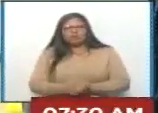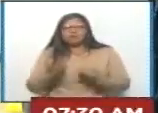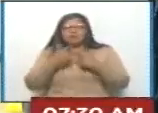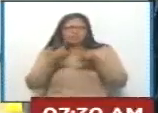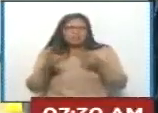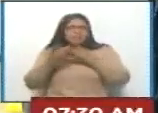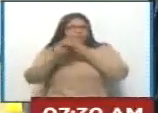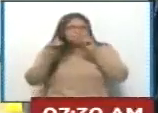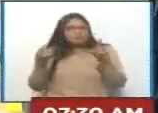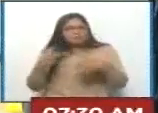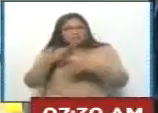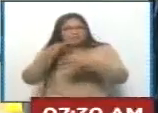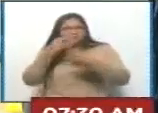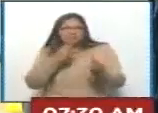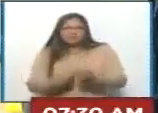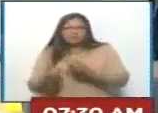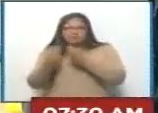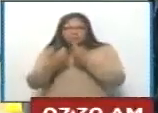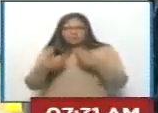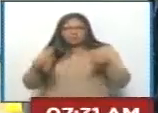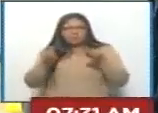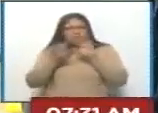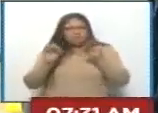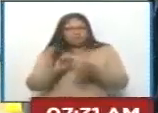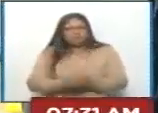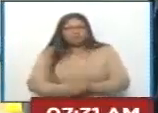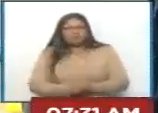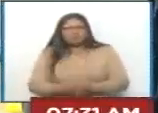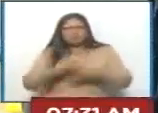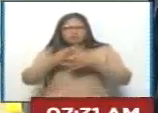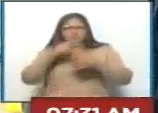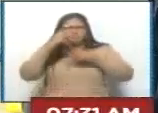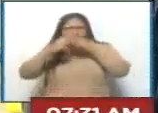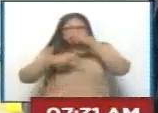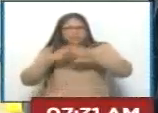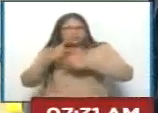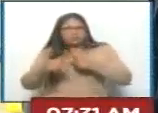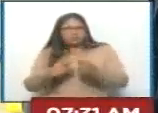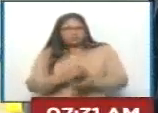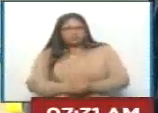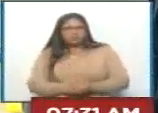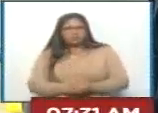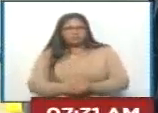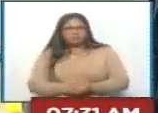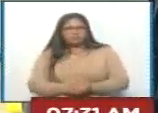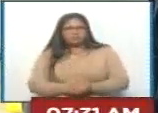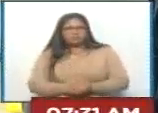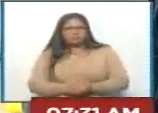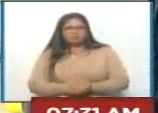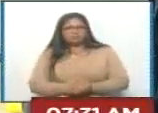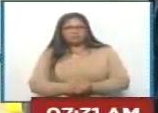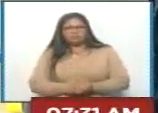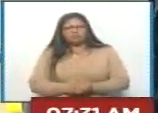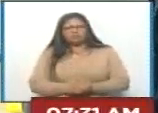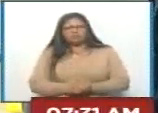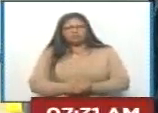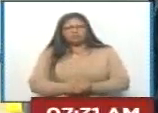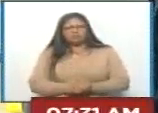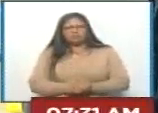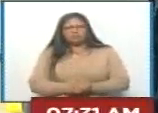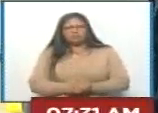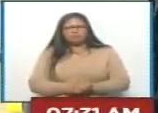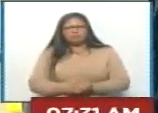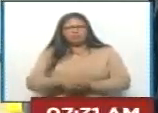sus intereses económicos, sus intereses políticos y de la nación, de vivir en independencia, tiene que tener